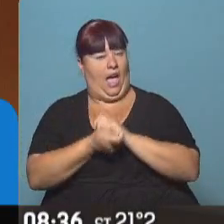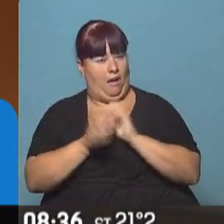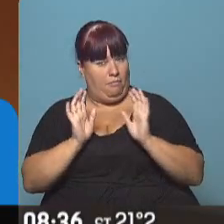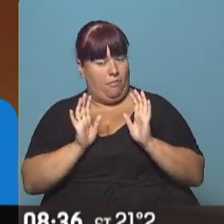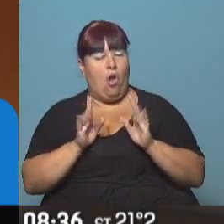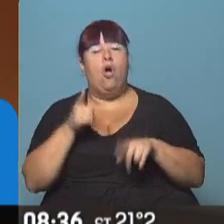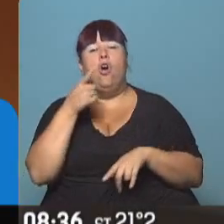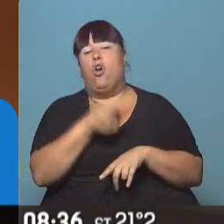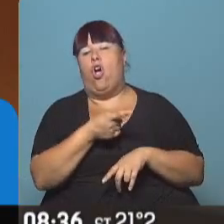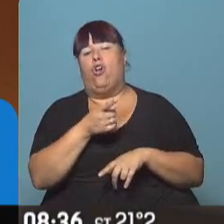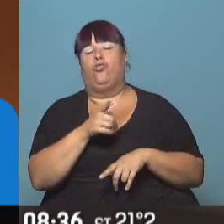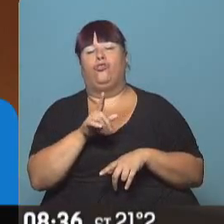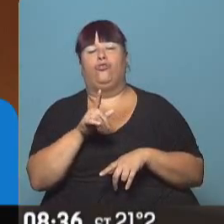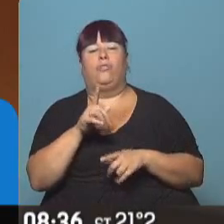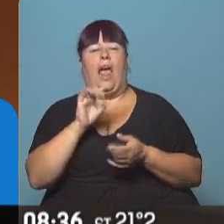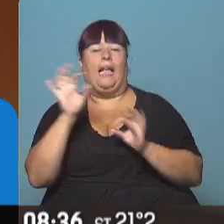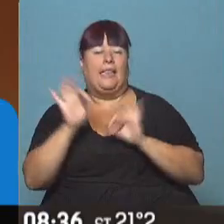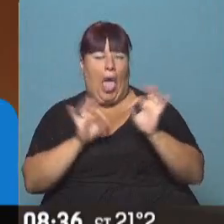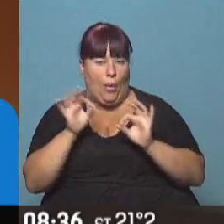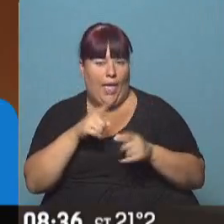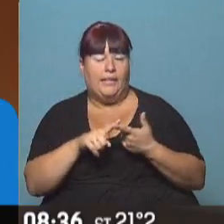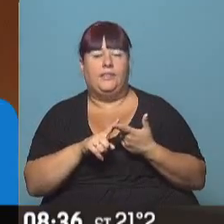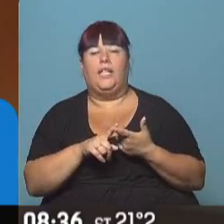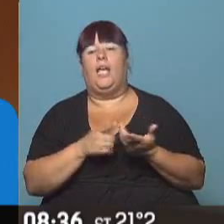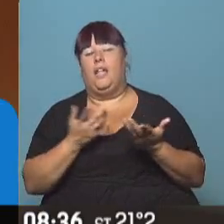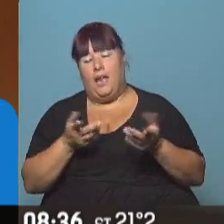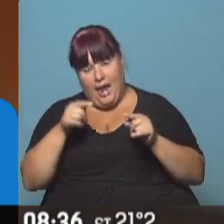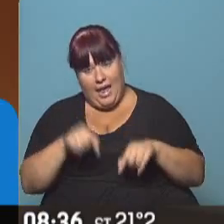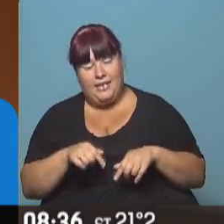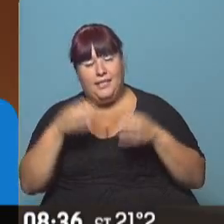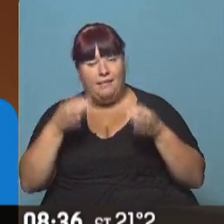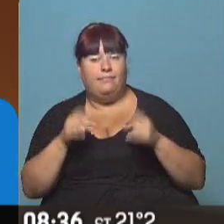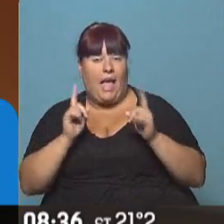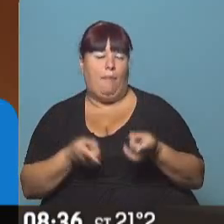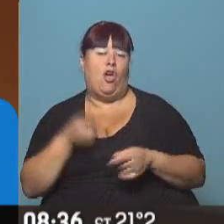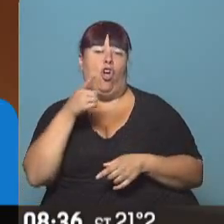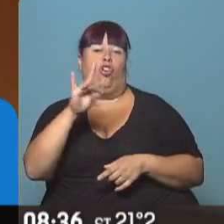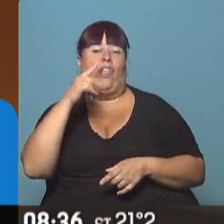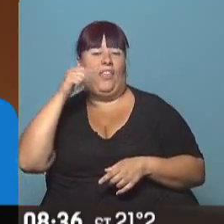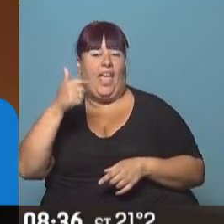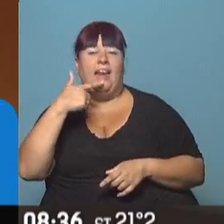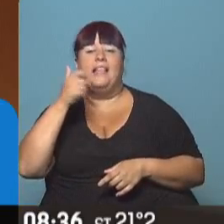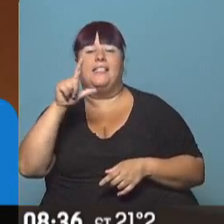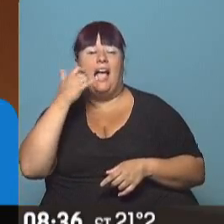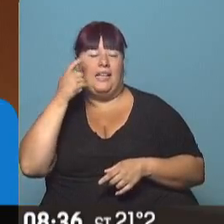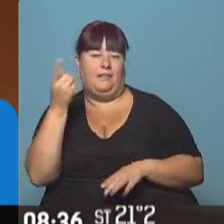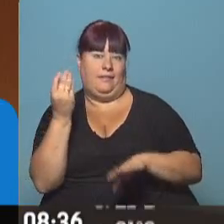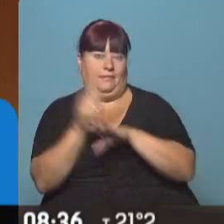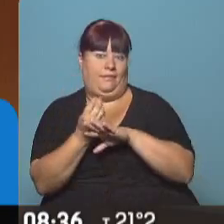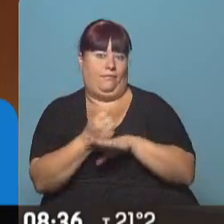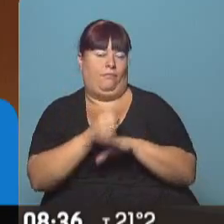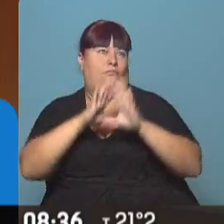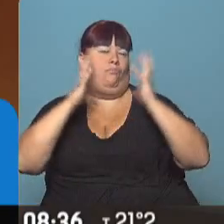sí, contra una travesti. Y en este caso además contra Diana Zacayán, que es una